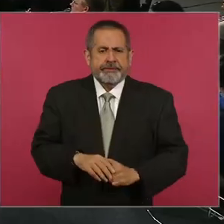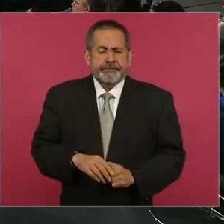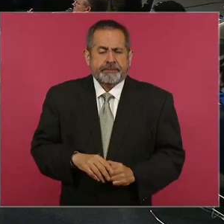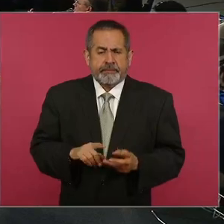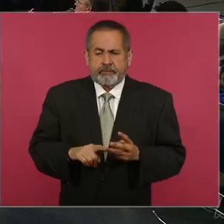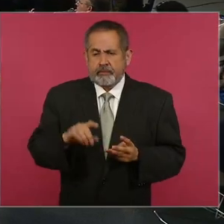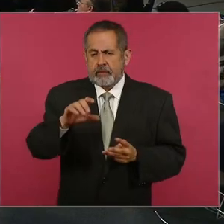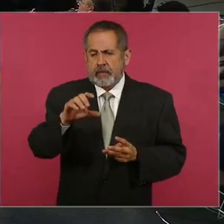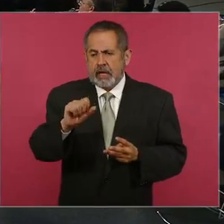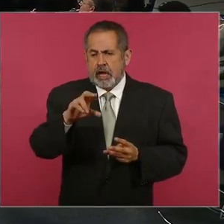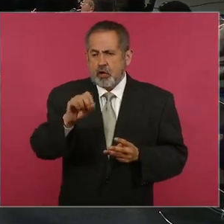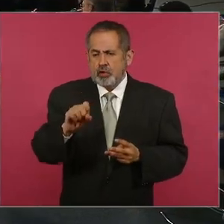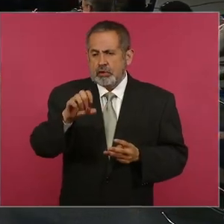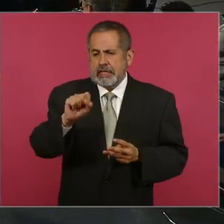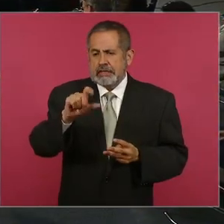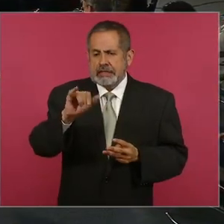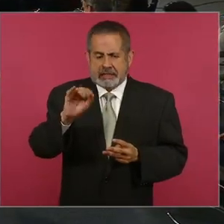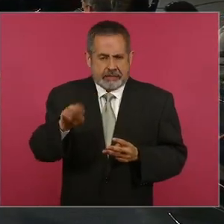Carlos Slim,